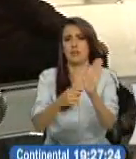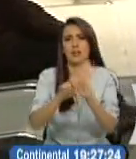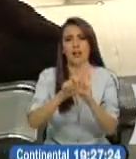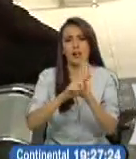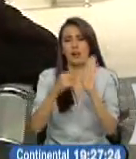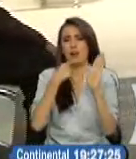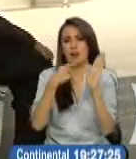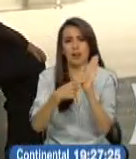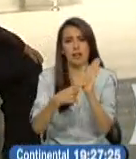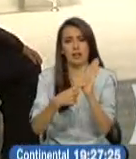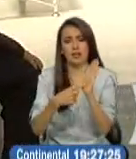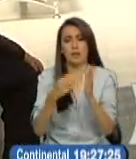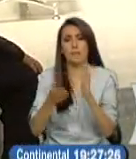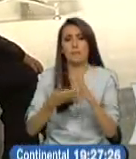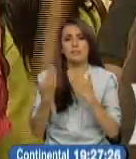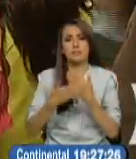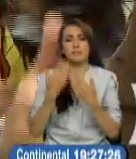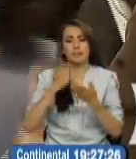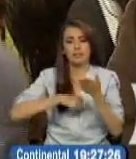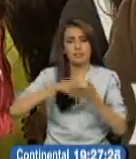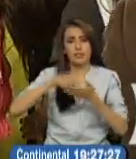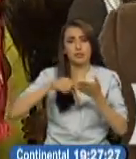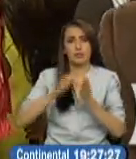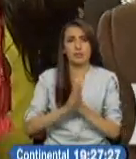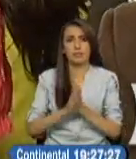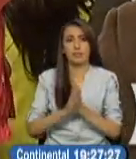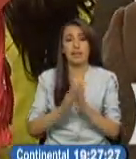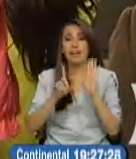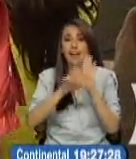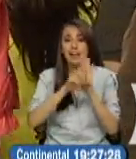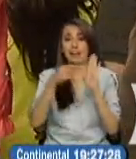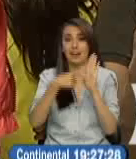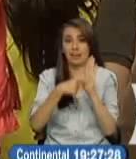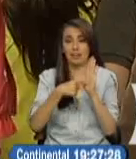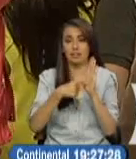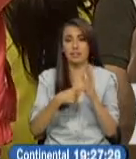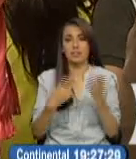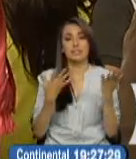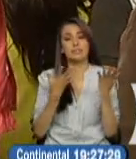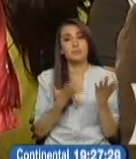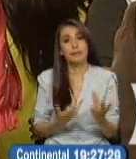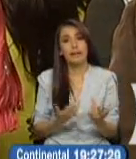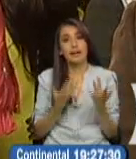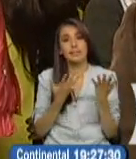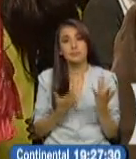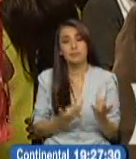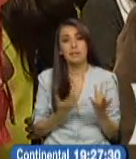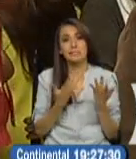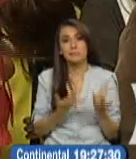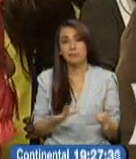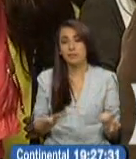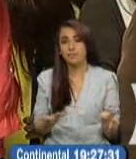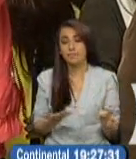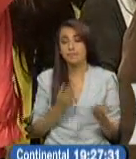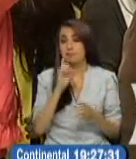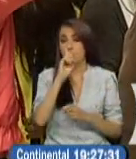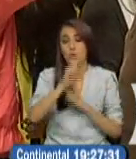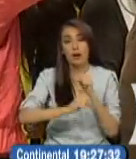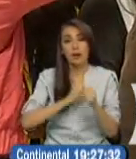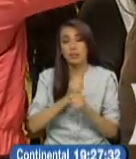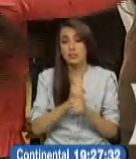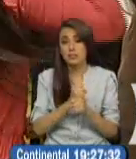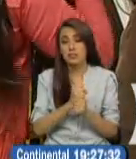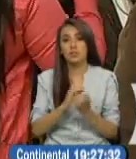para facilitar estos contratos. A pesar de esta ordenanza, se tuvo que esperar más de un año para que finalmente el municipio y sus